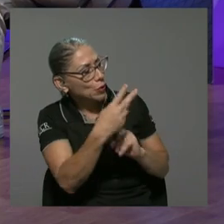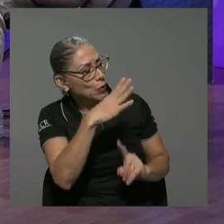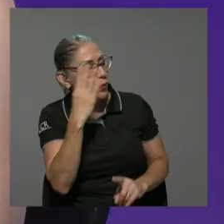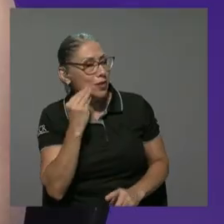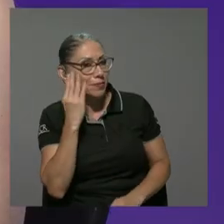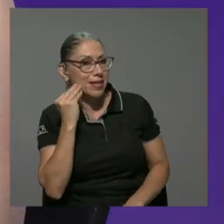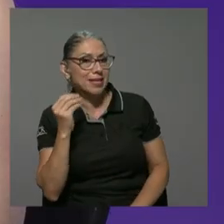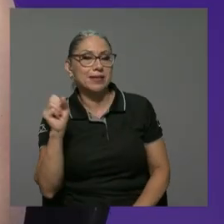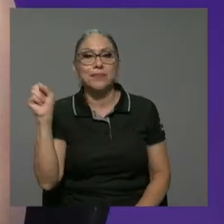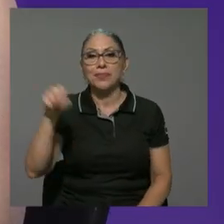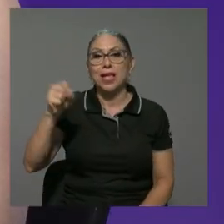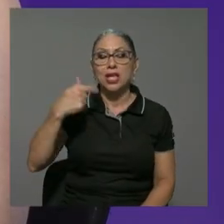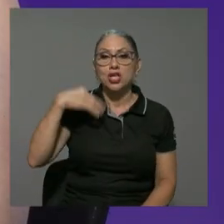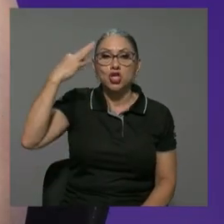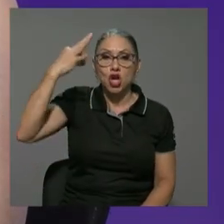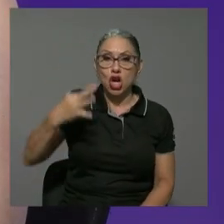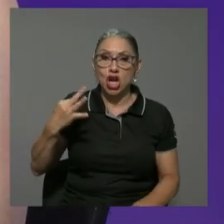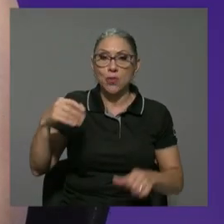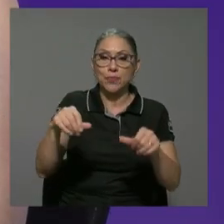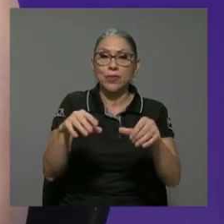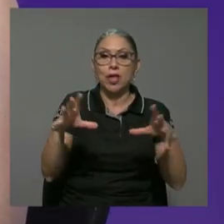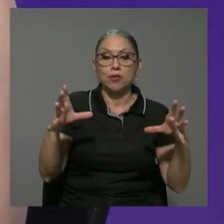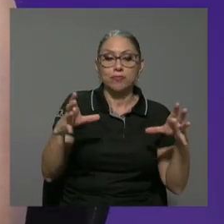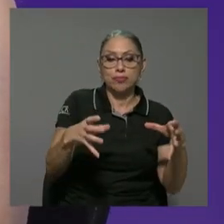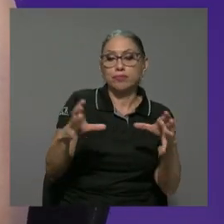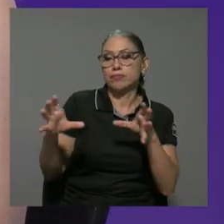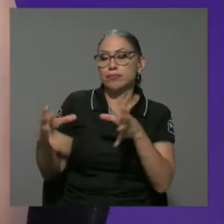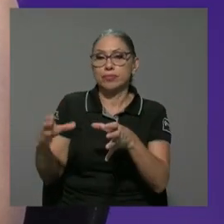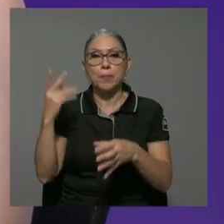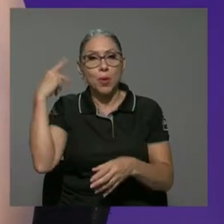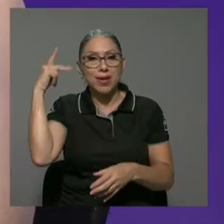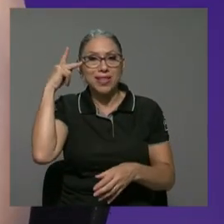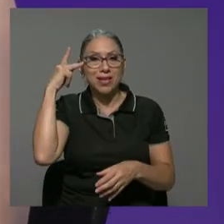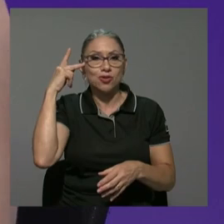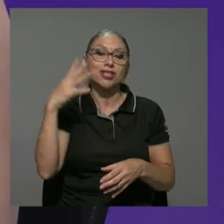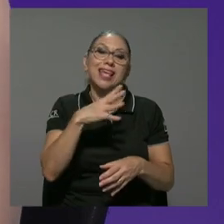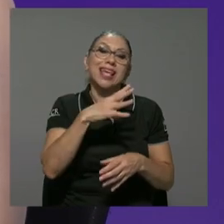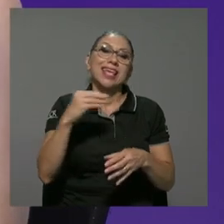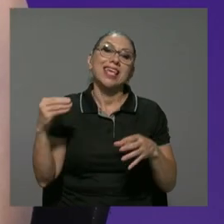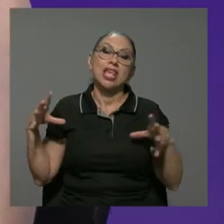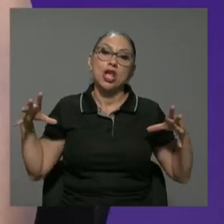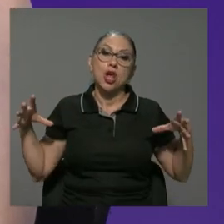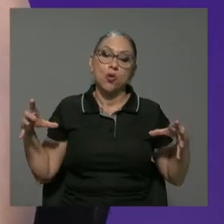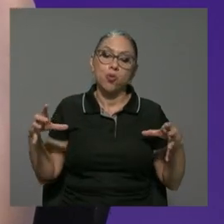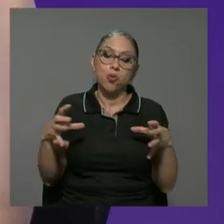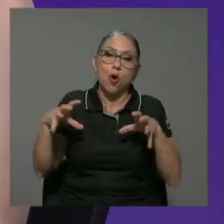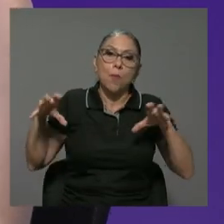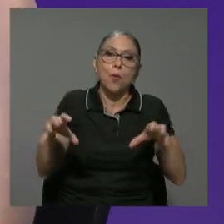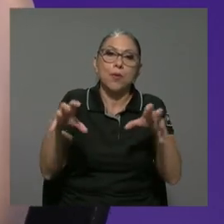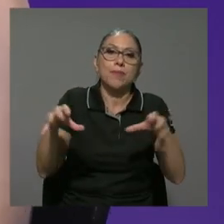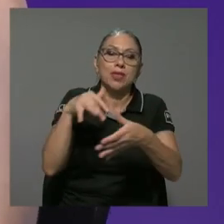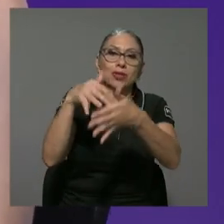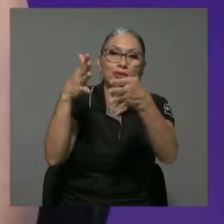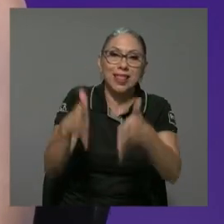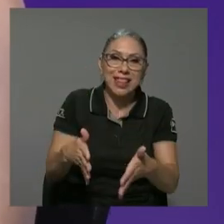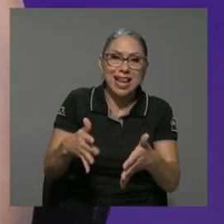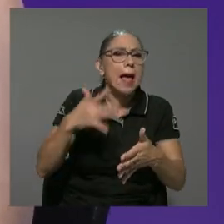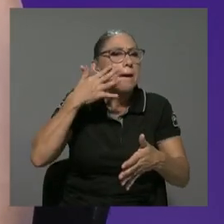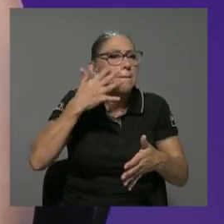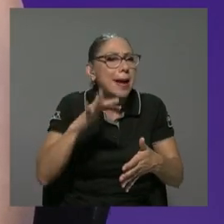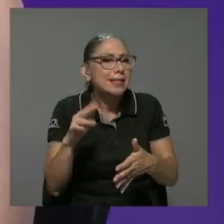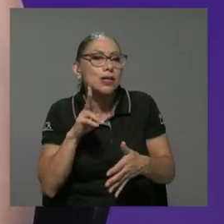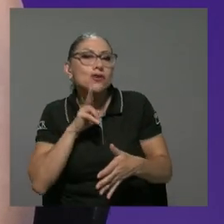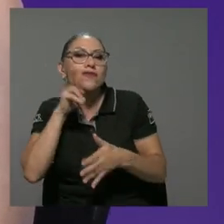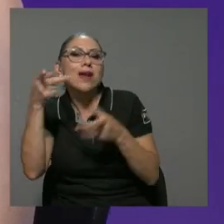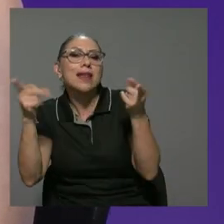que los espacios políticos y el movimiento estudiantil, que no se aleja muchísimo uh-huh. de la realidad política nacional,